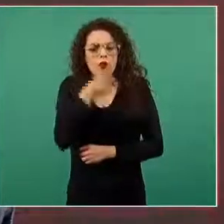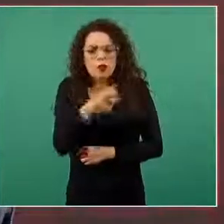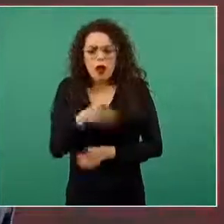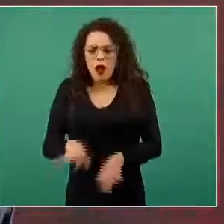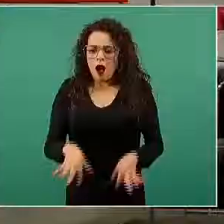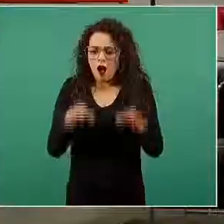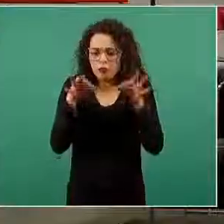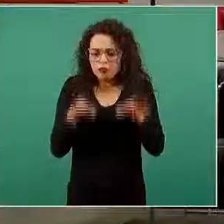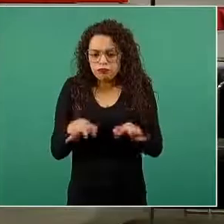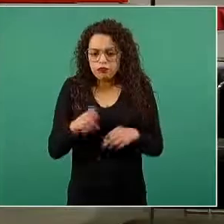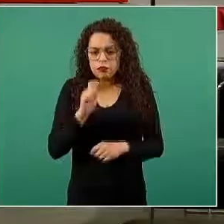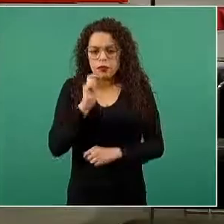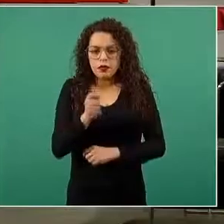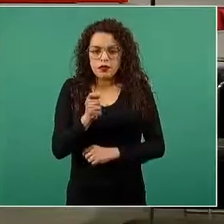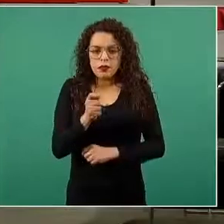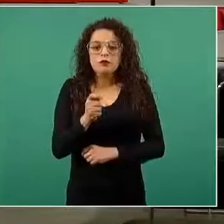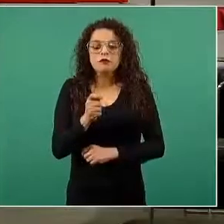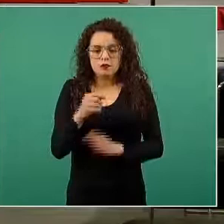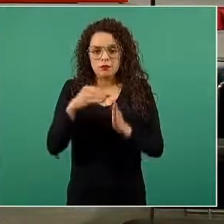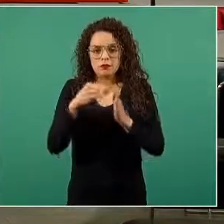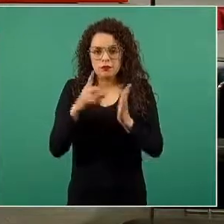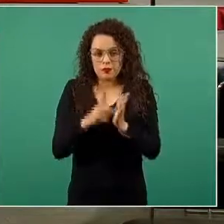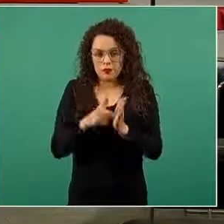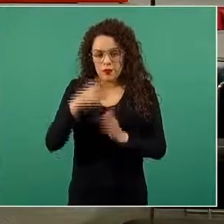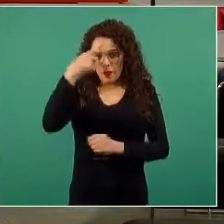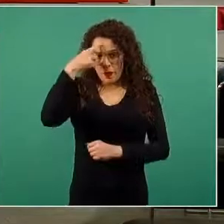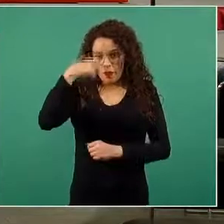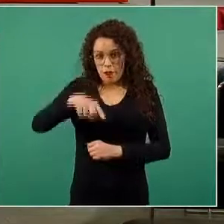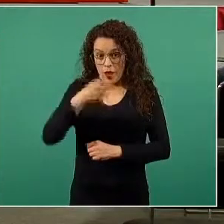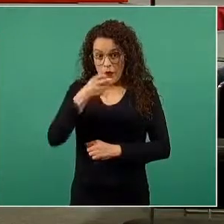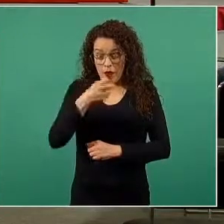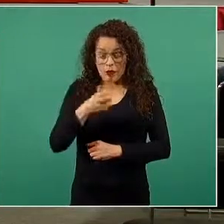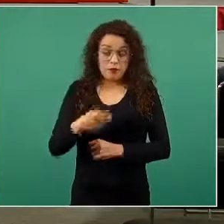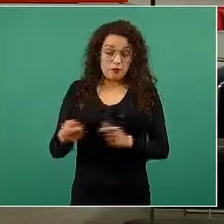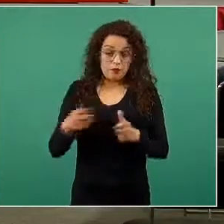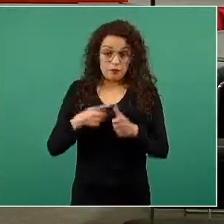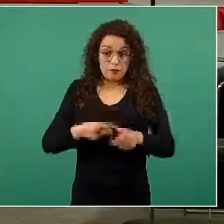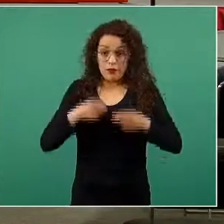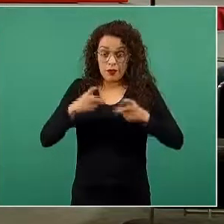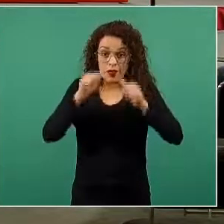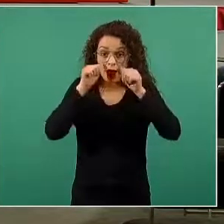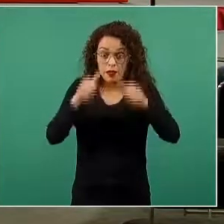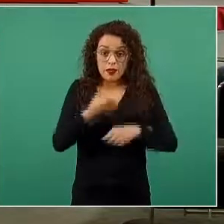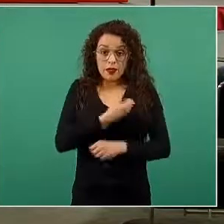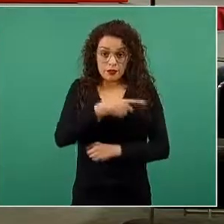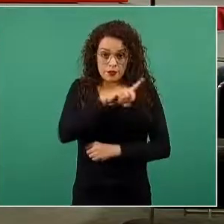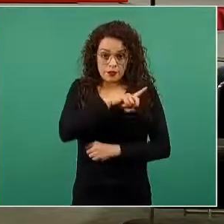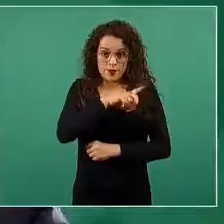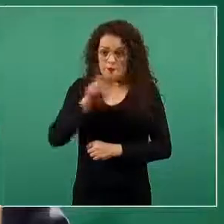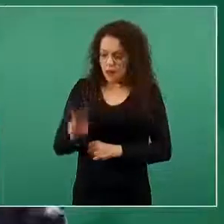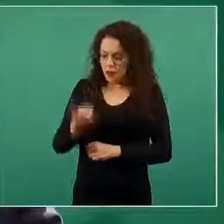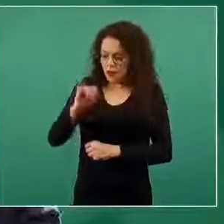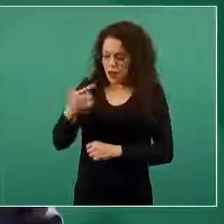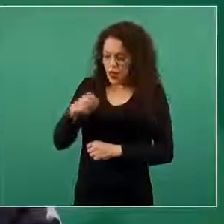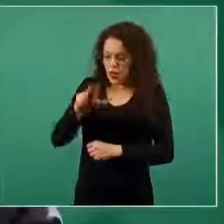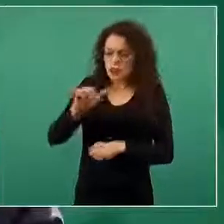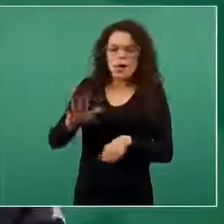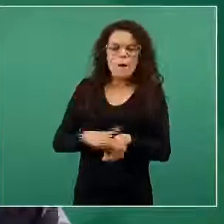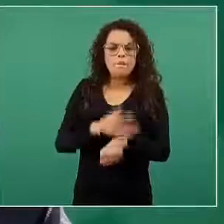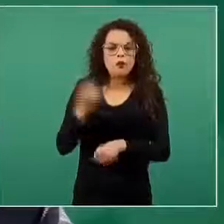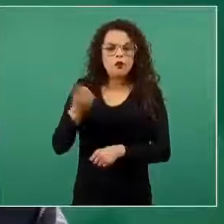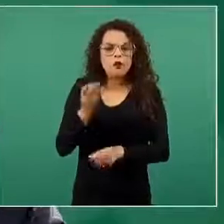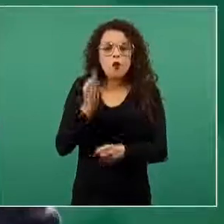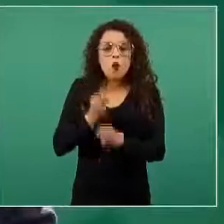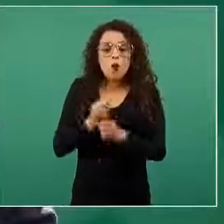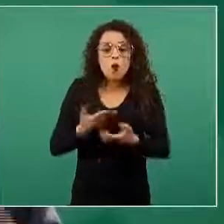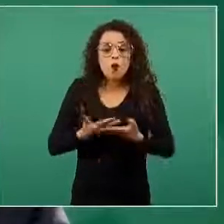del modelo de atención primaria de la salud. Vigencia porque a lo largo de 40 años se ha ido actualizando a las necesidades de